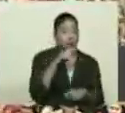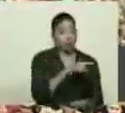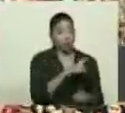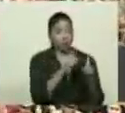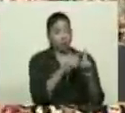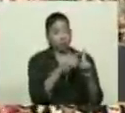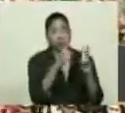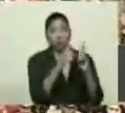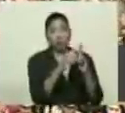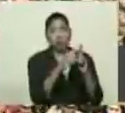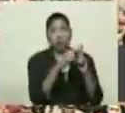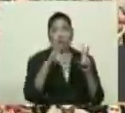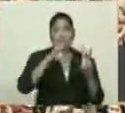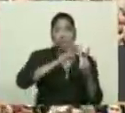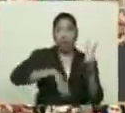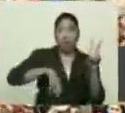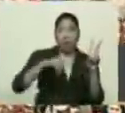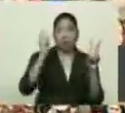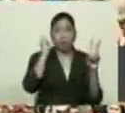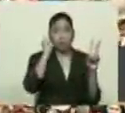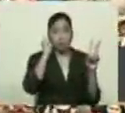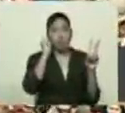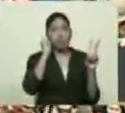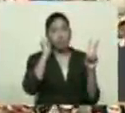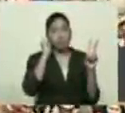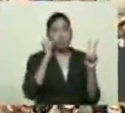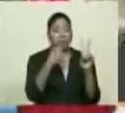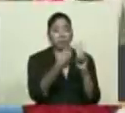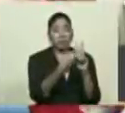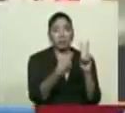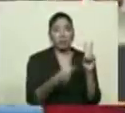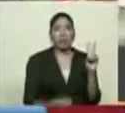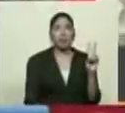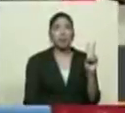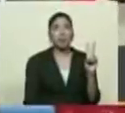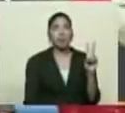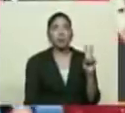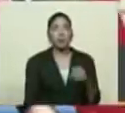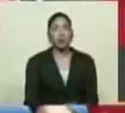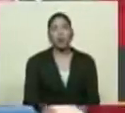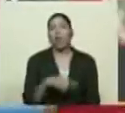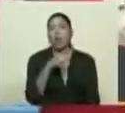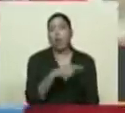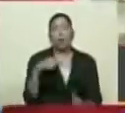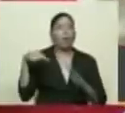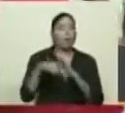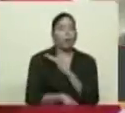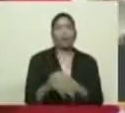revolución. María León y Blanca Ecao, mujeres socialistas.